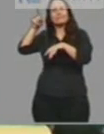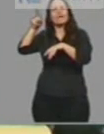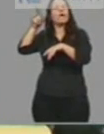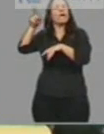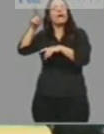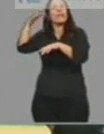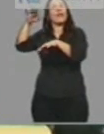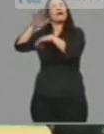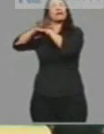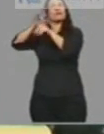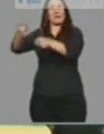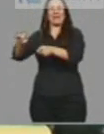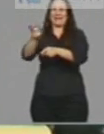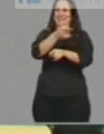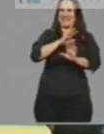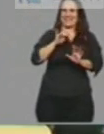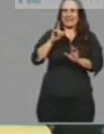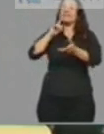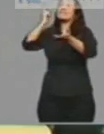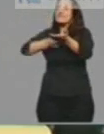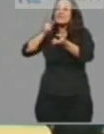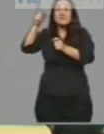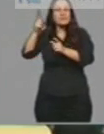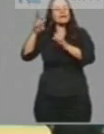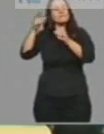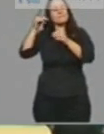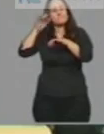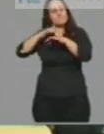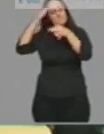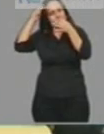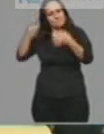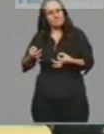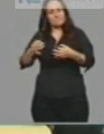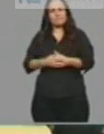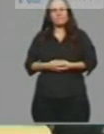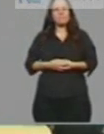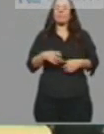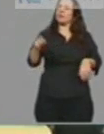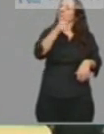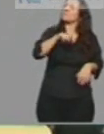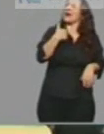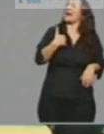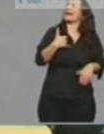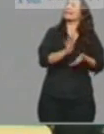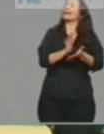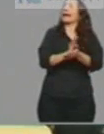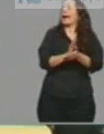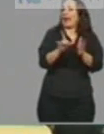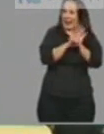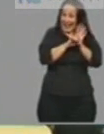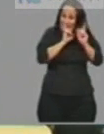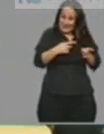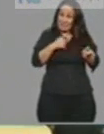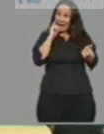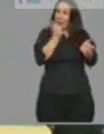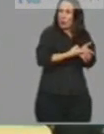la decisión en sus manos. De cualquier manera, también decir que la Argentina no va a violar sus propias leyes